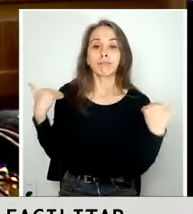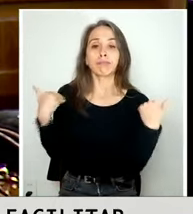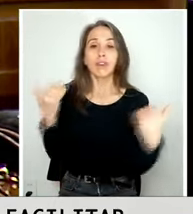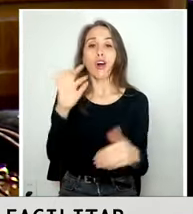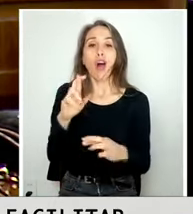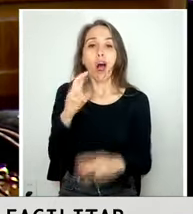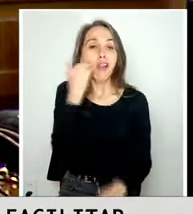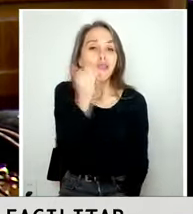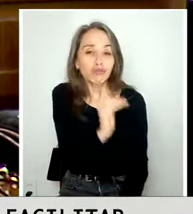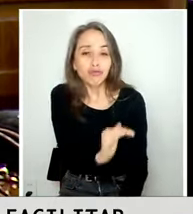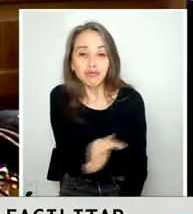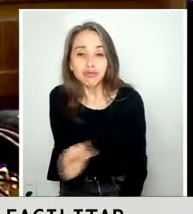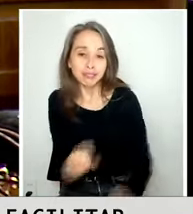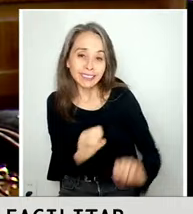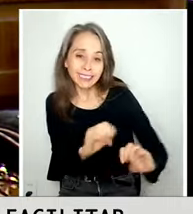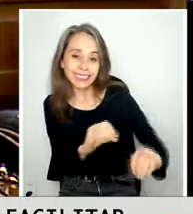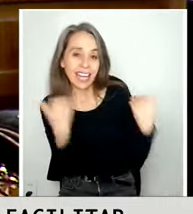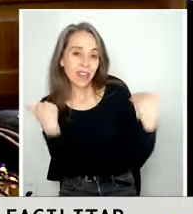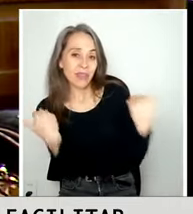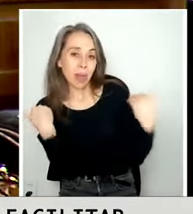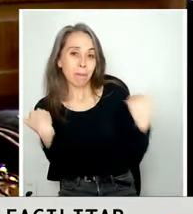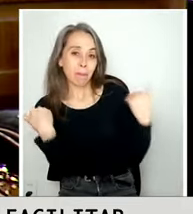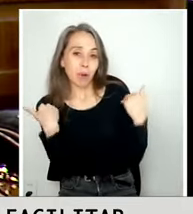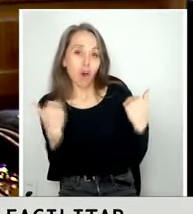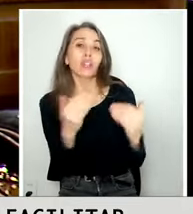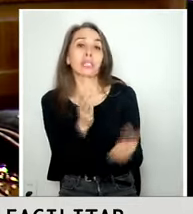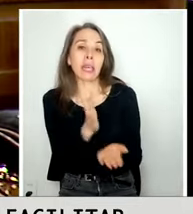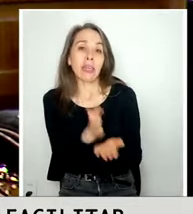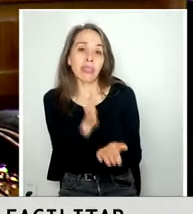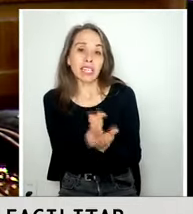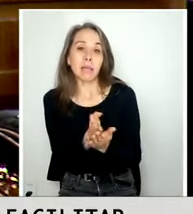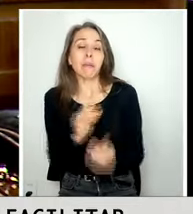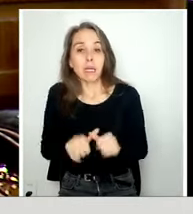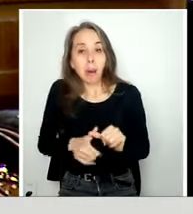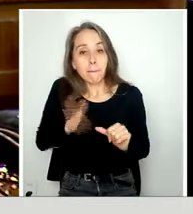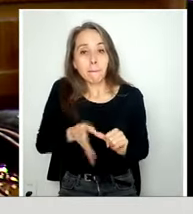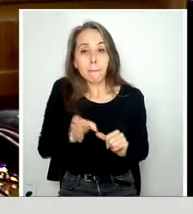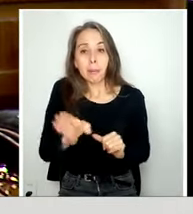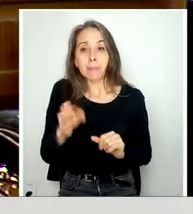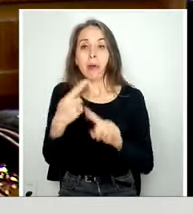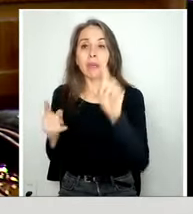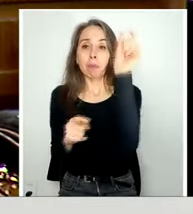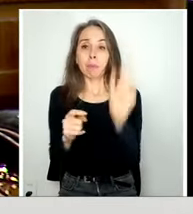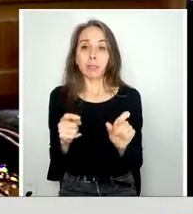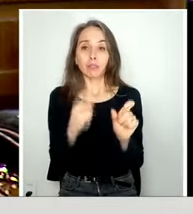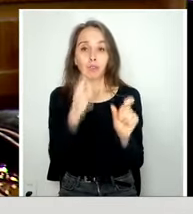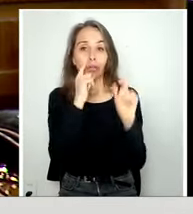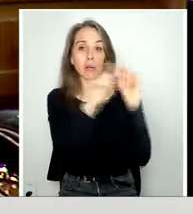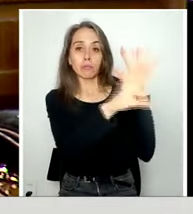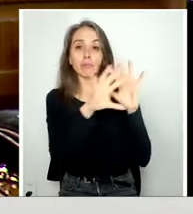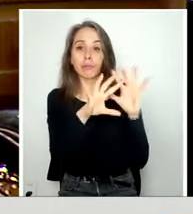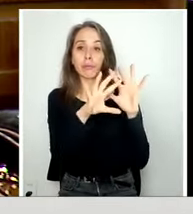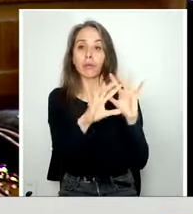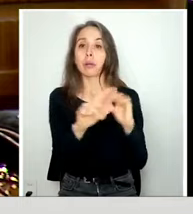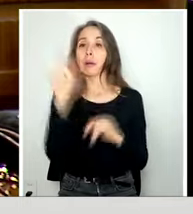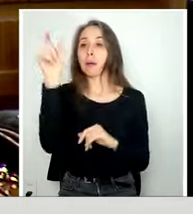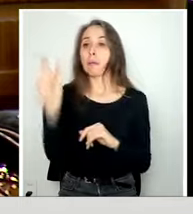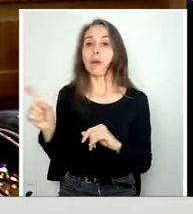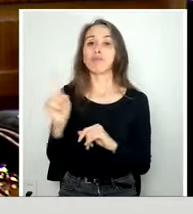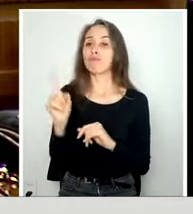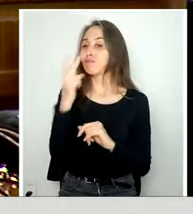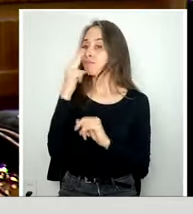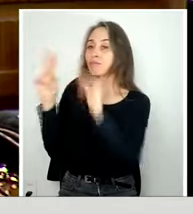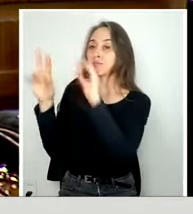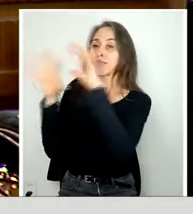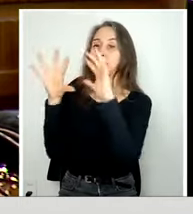la disciplina y constancia son factores que marcan la diferencia entre quienes destacan y Quienes no destacan en una rama